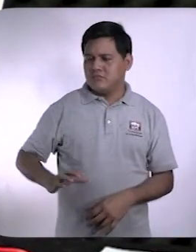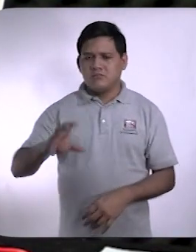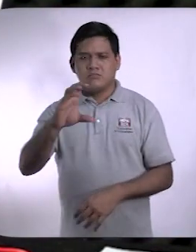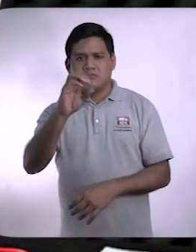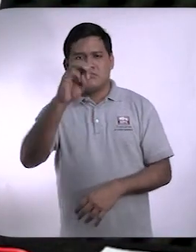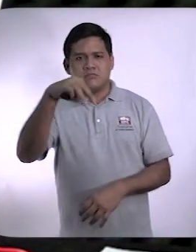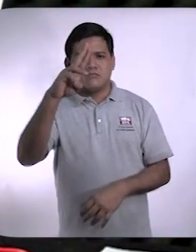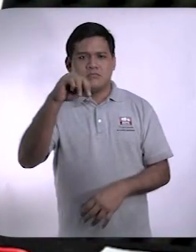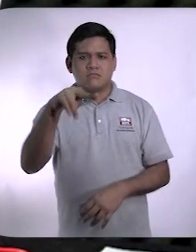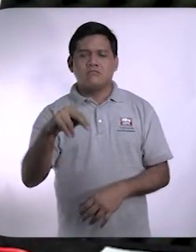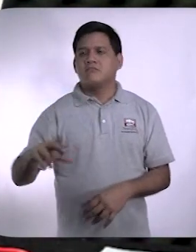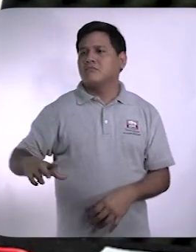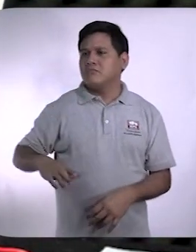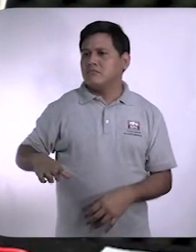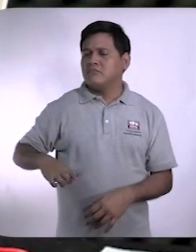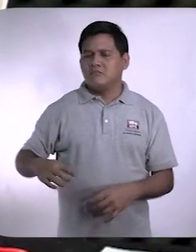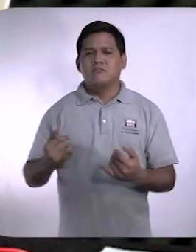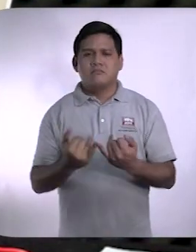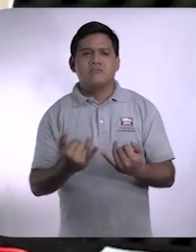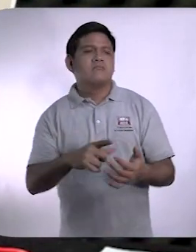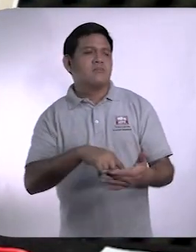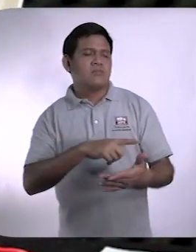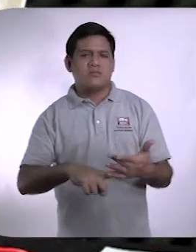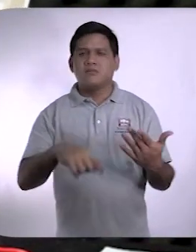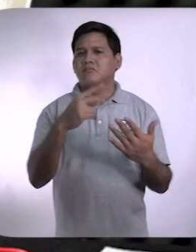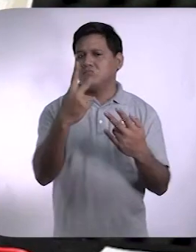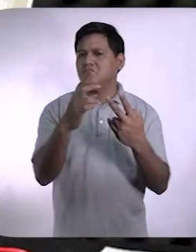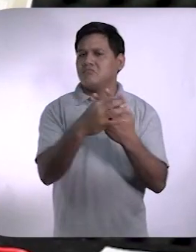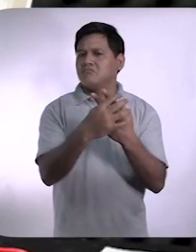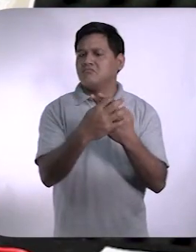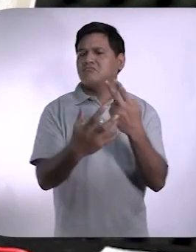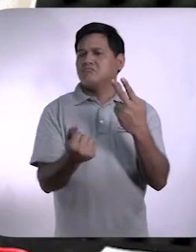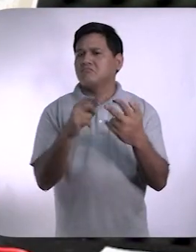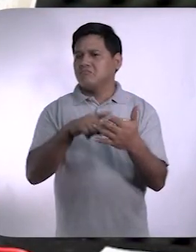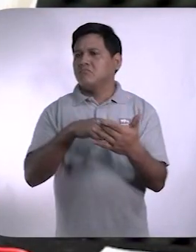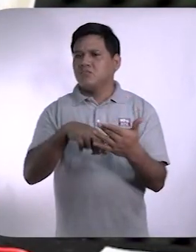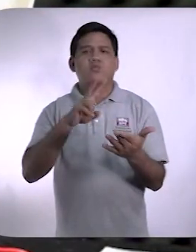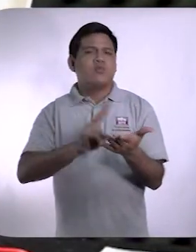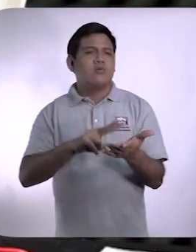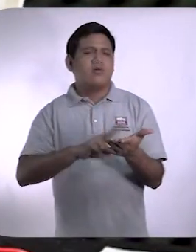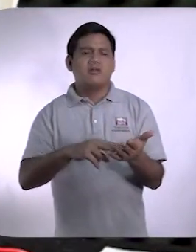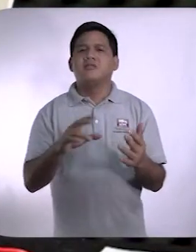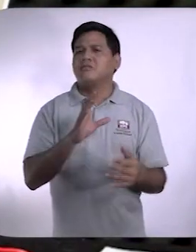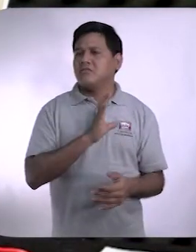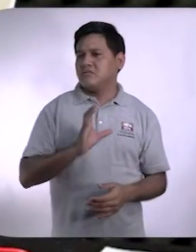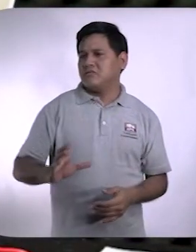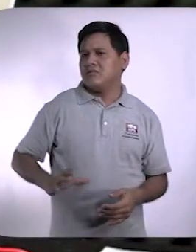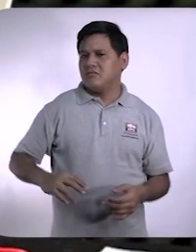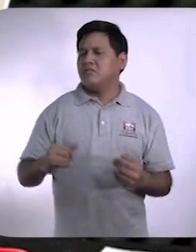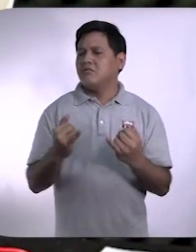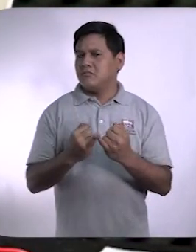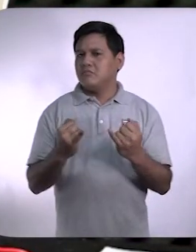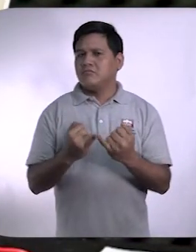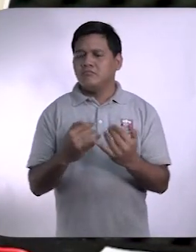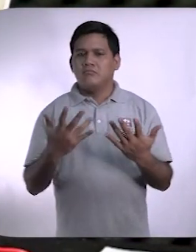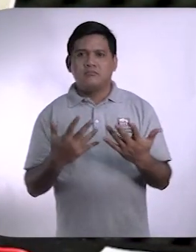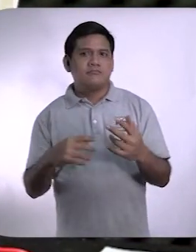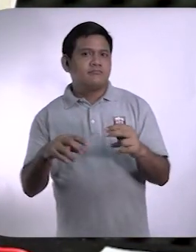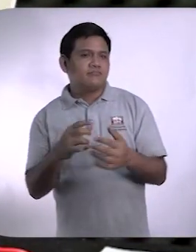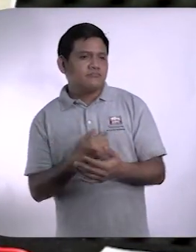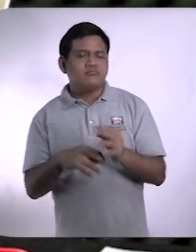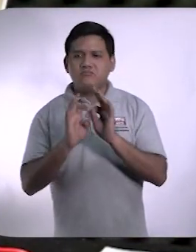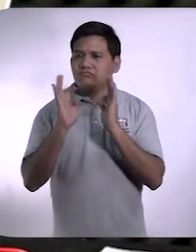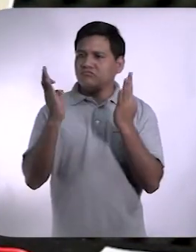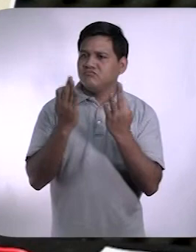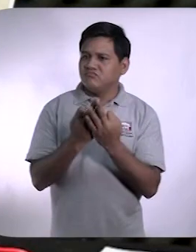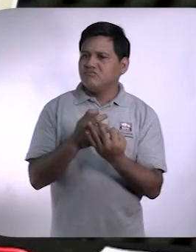marcar los dos y el voto es válido para la candidatura, o también se puede votar de forma